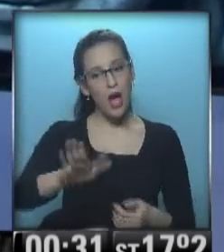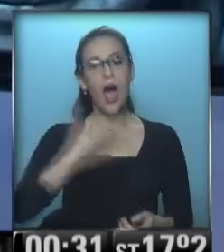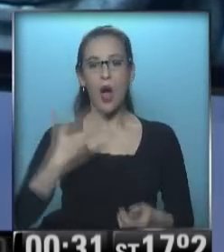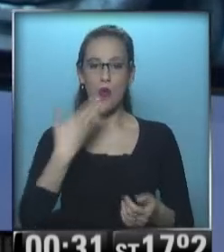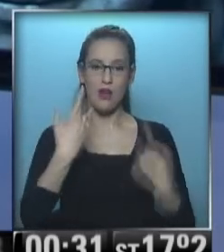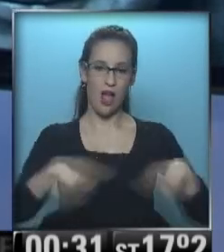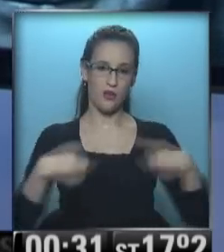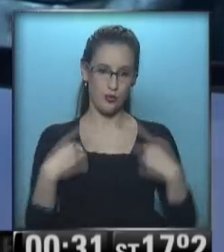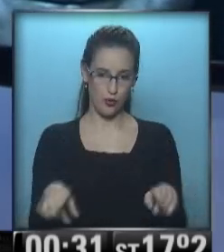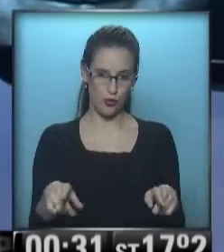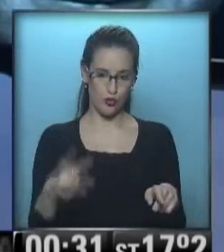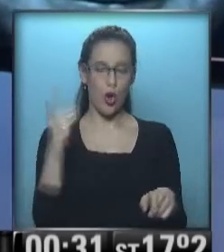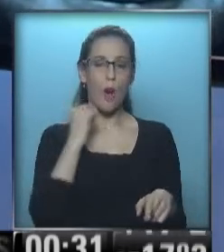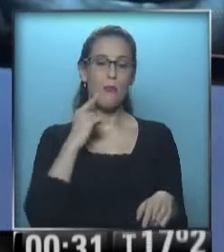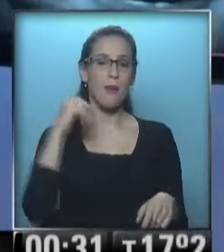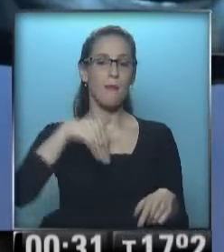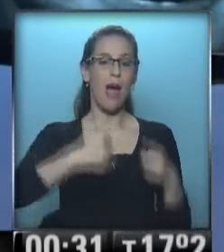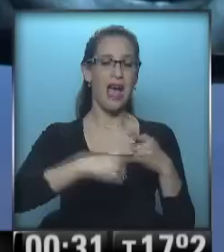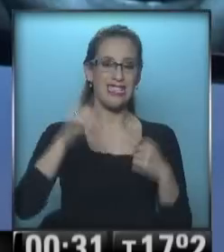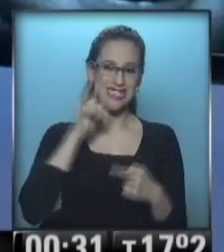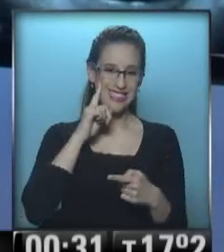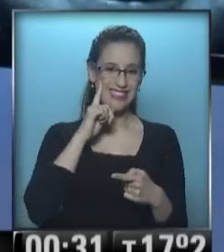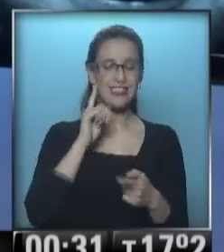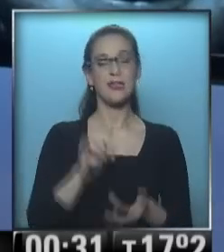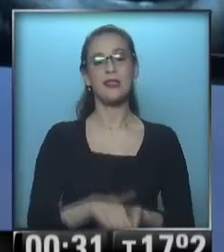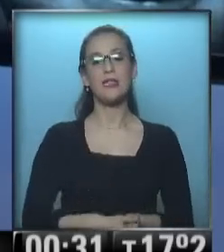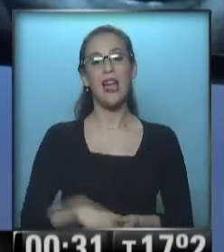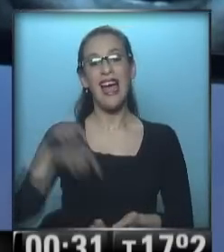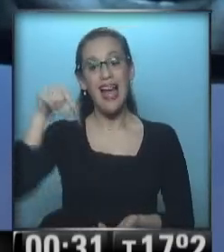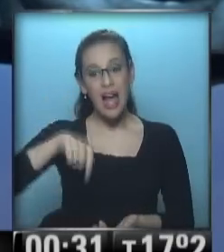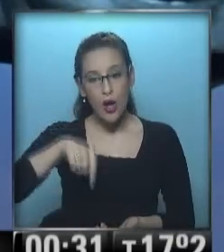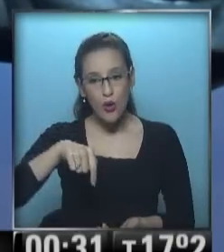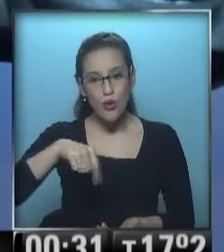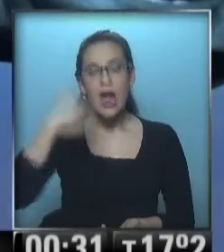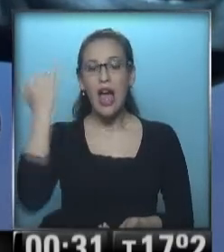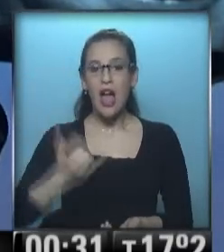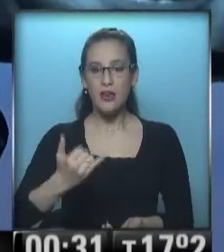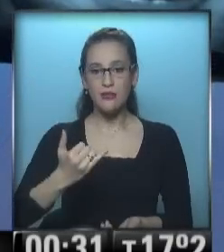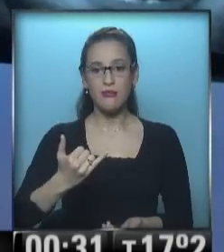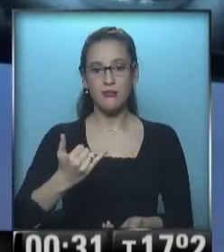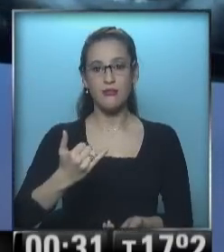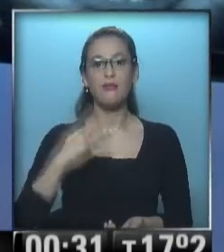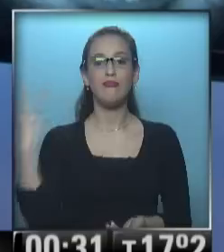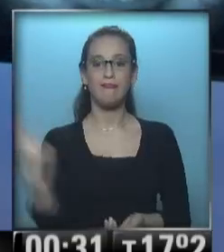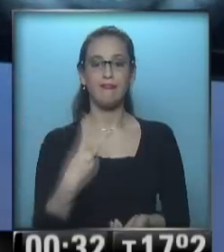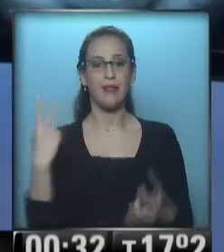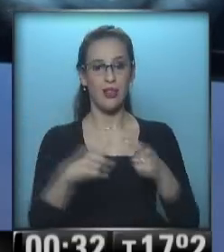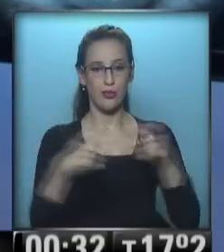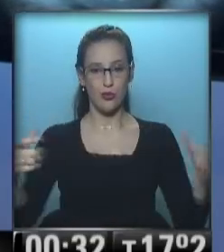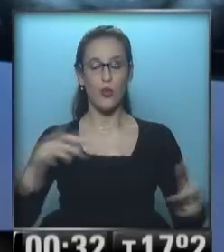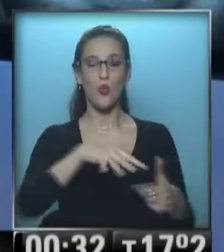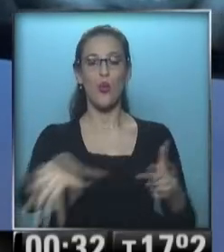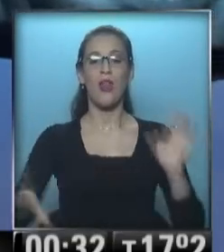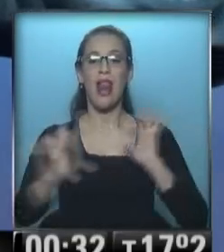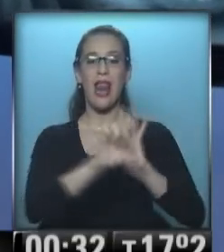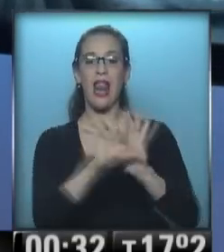entonces, con Maxi Martina. En este momento están despidiendo a Cerati allí en la legislatura